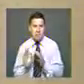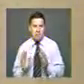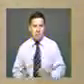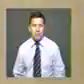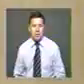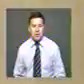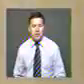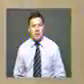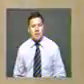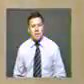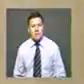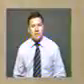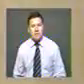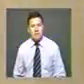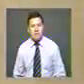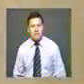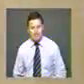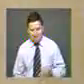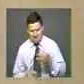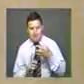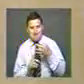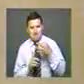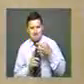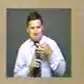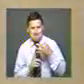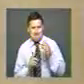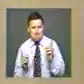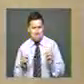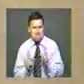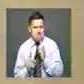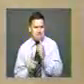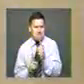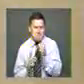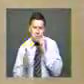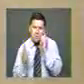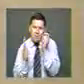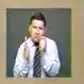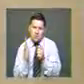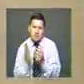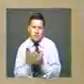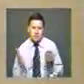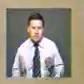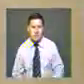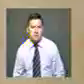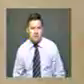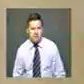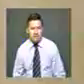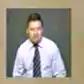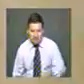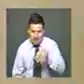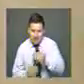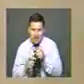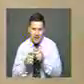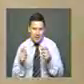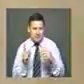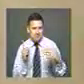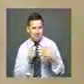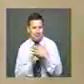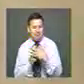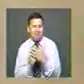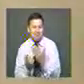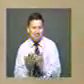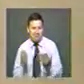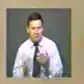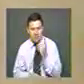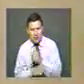intercomunes. El tercer punto, este muy breve, hace referencia a los enormes riesgos que supone